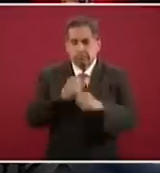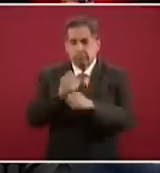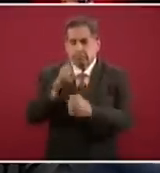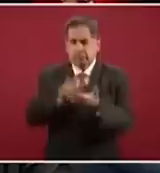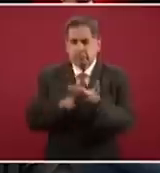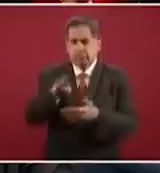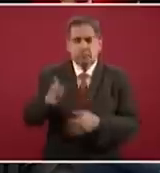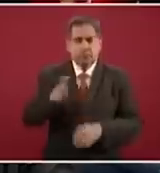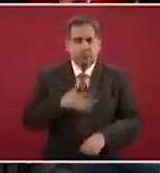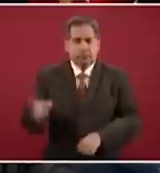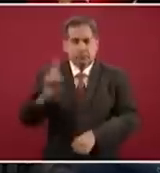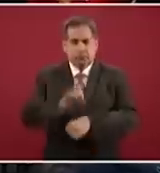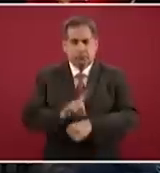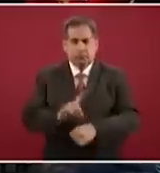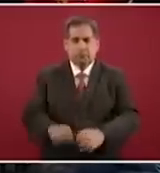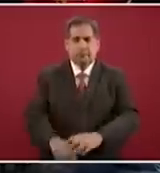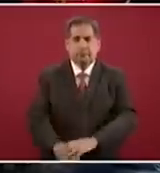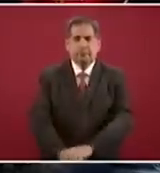2019. Muy buenos días.